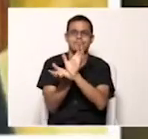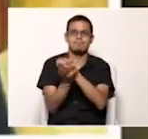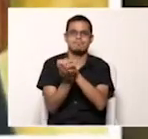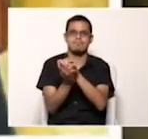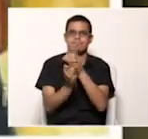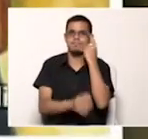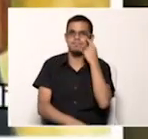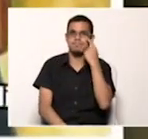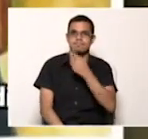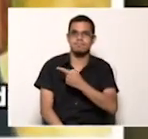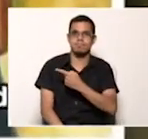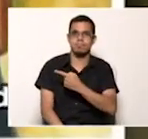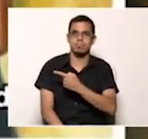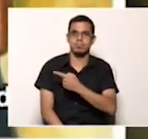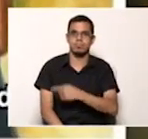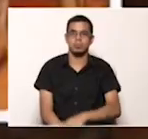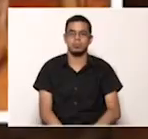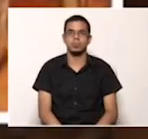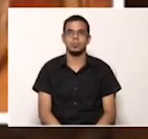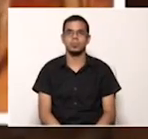Arizmendi.